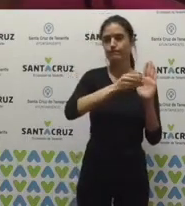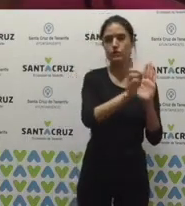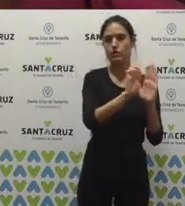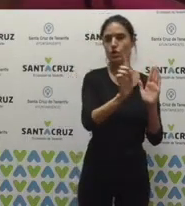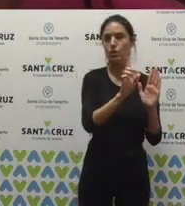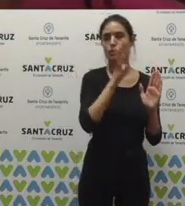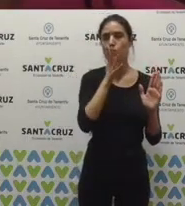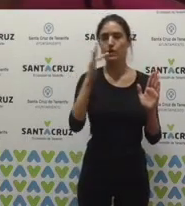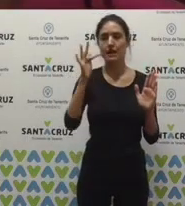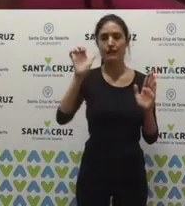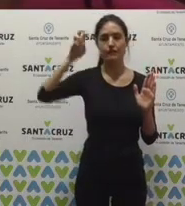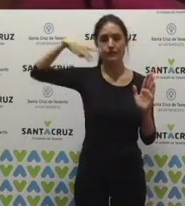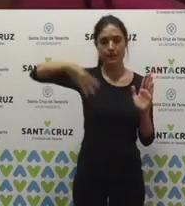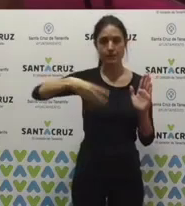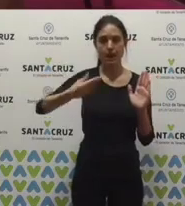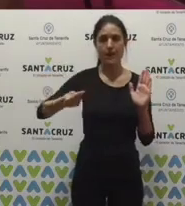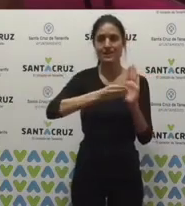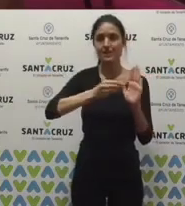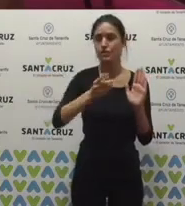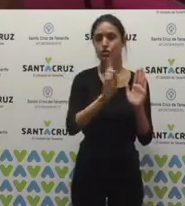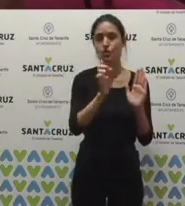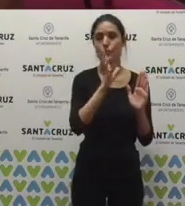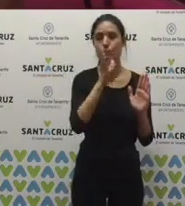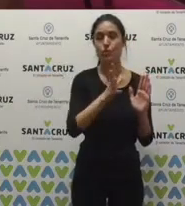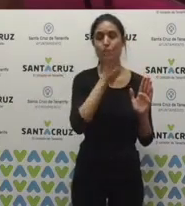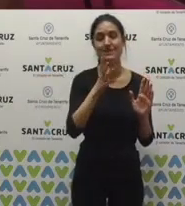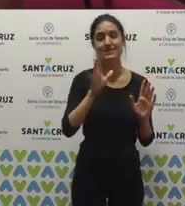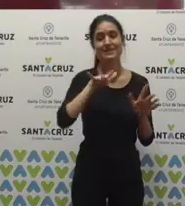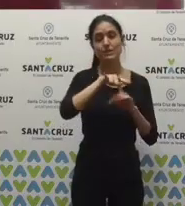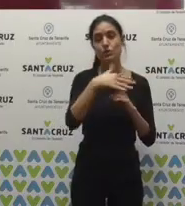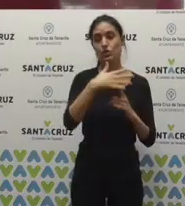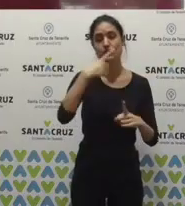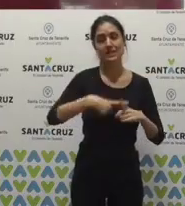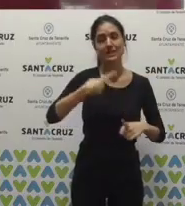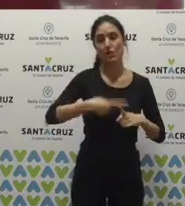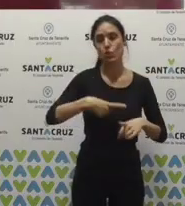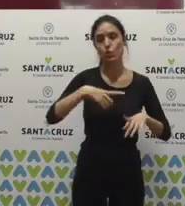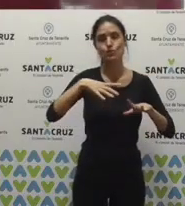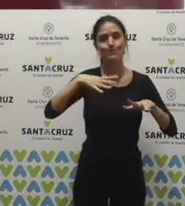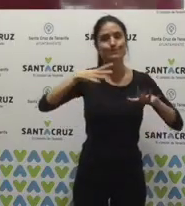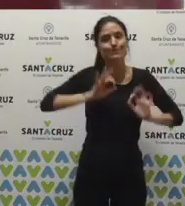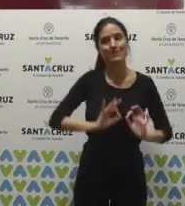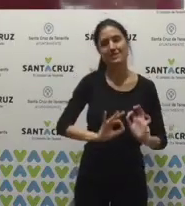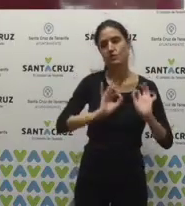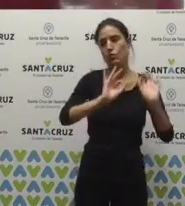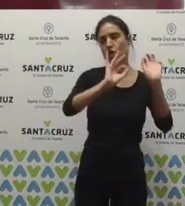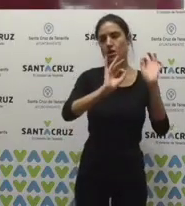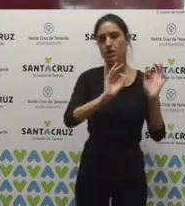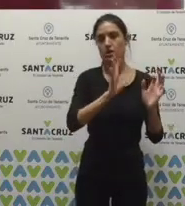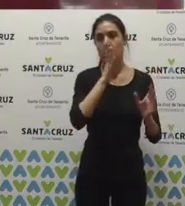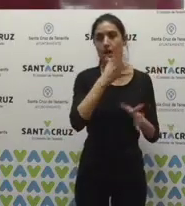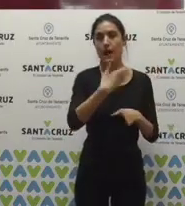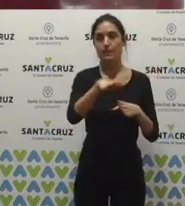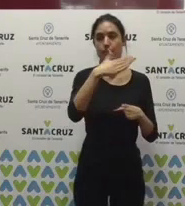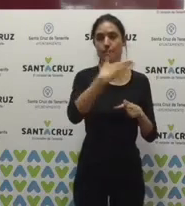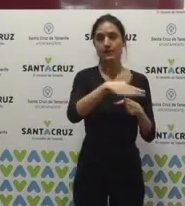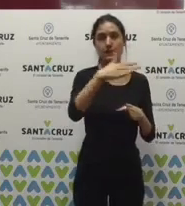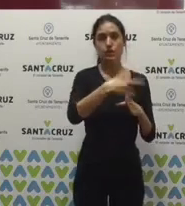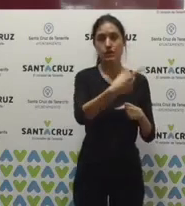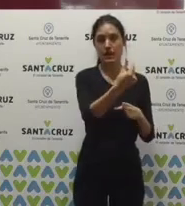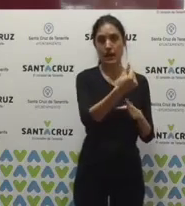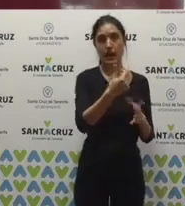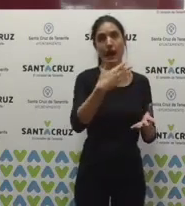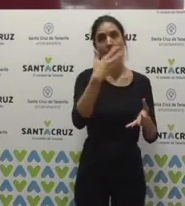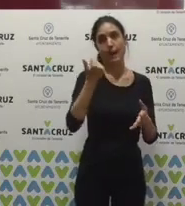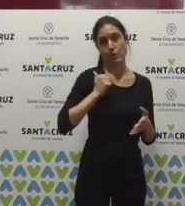de la fe muy probablemente porque el caso de santa cruz es de singular lo utilizado sus remanentes de tesorería para amortizar anticipadamente la deuda